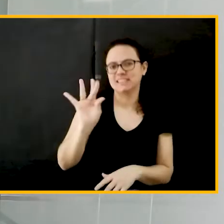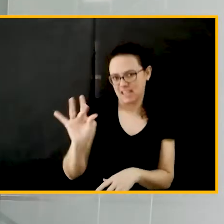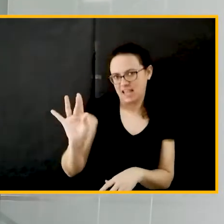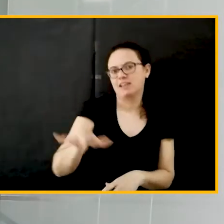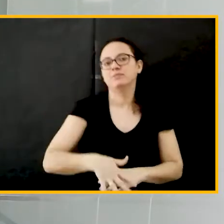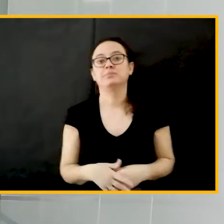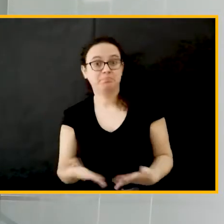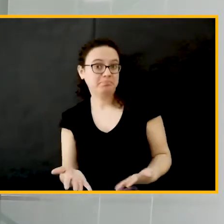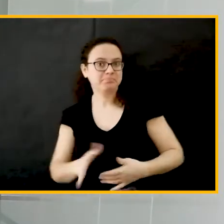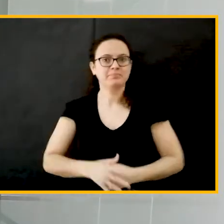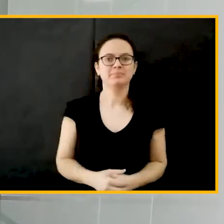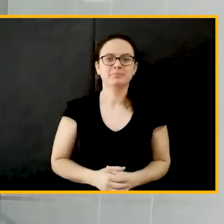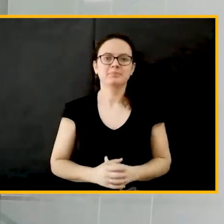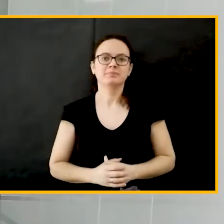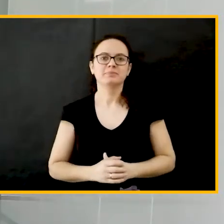And...